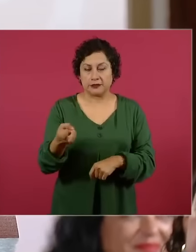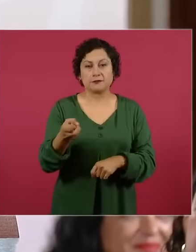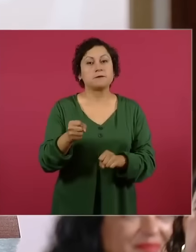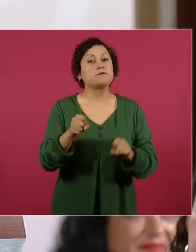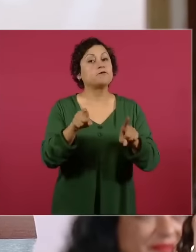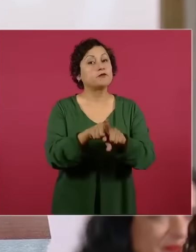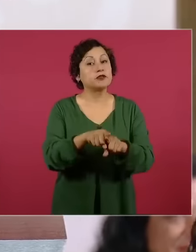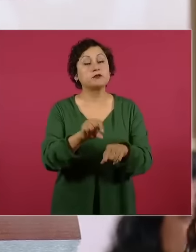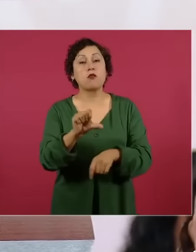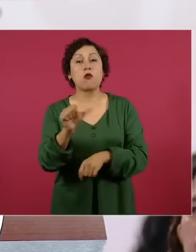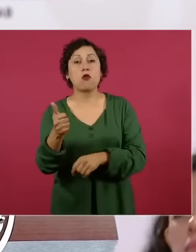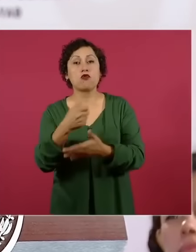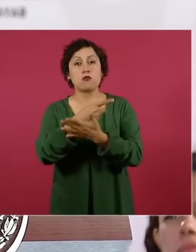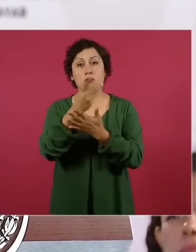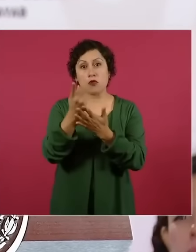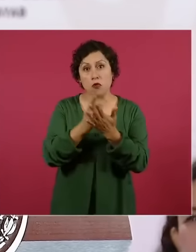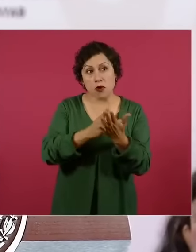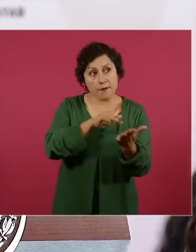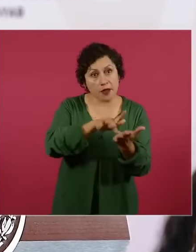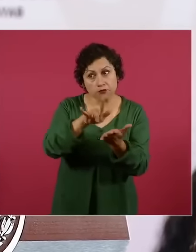todo abajo,